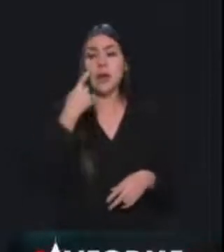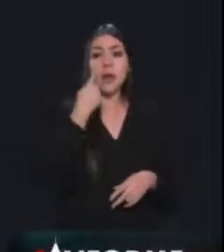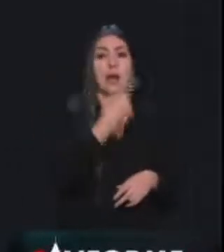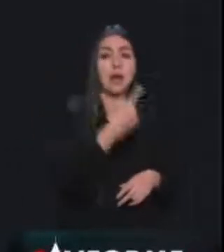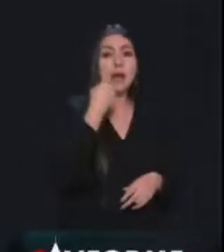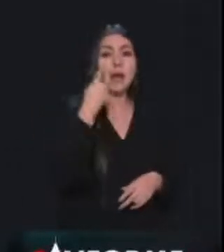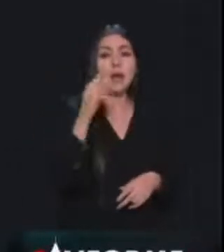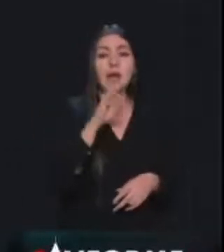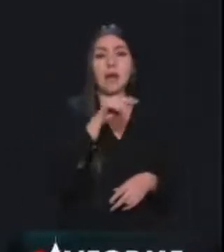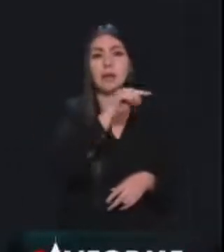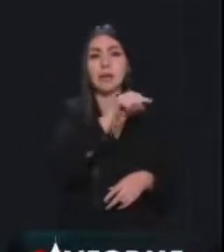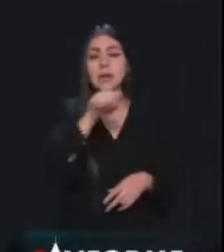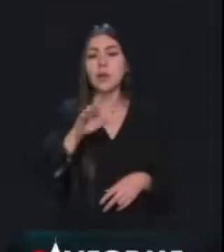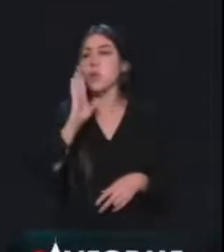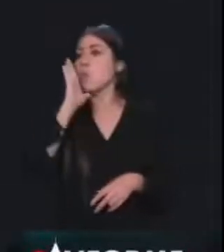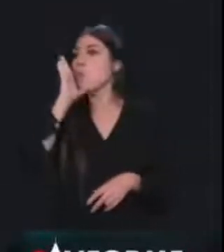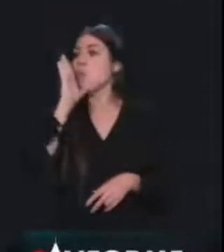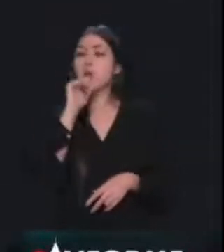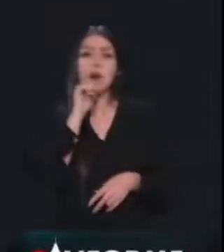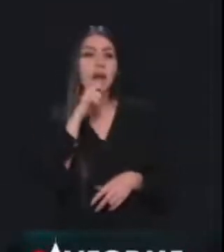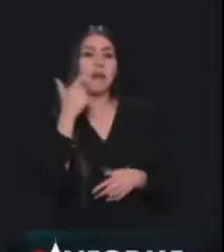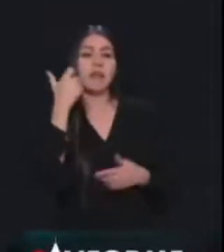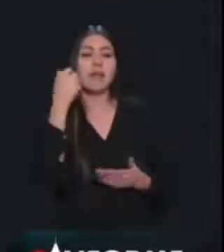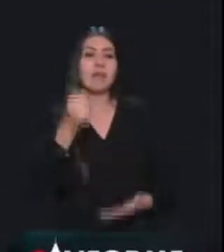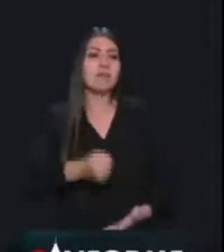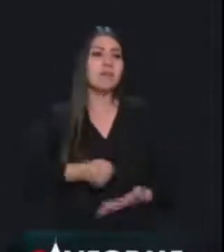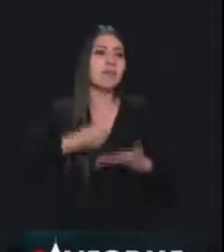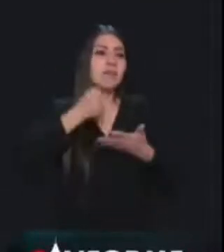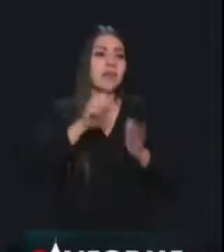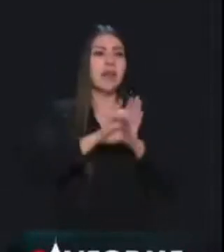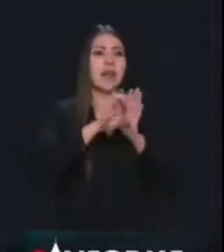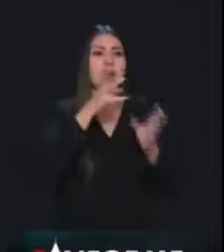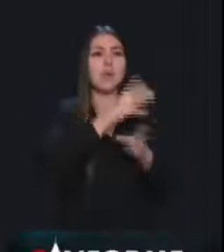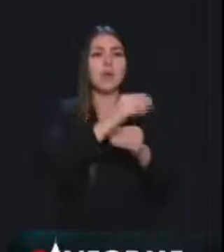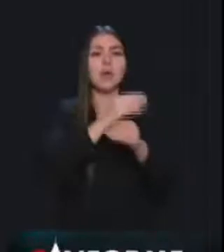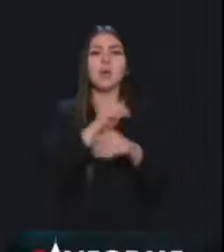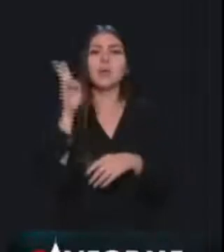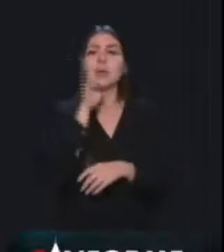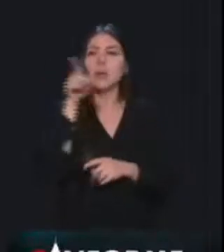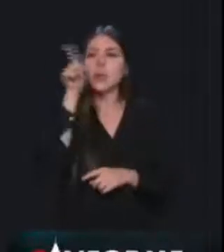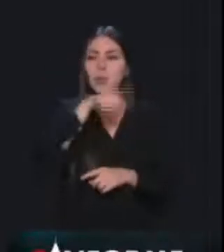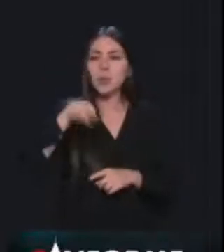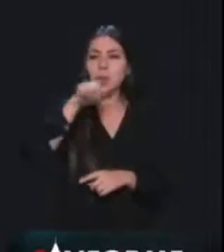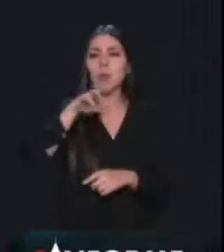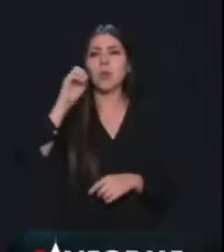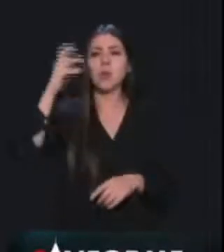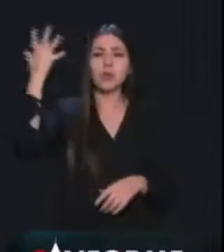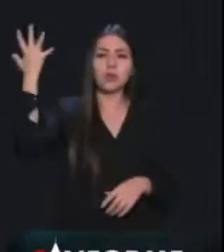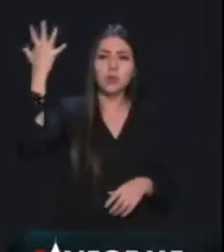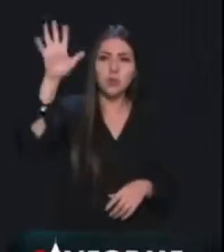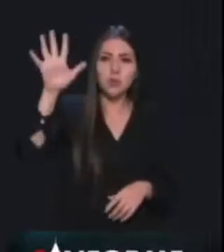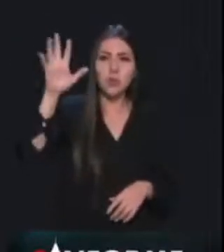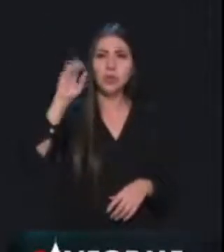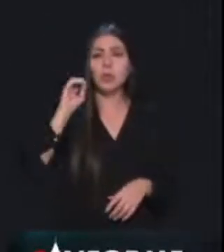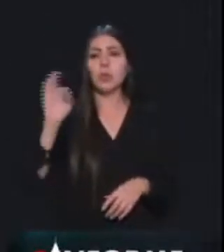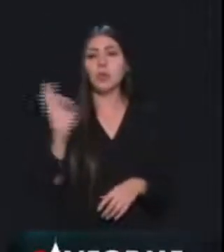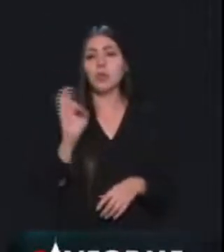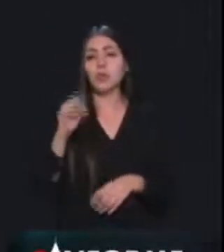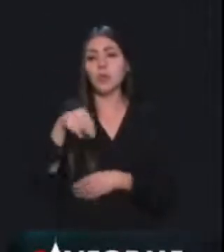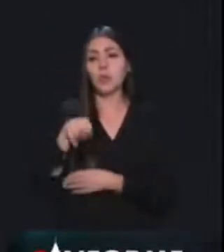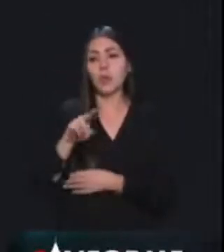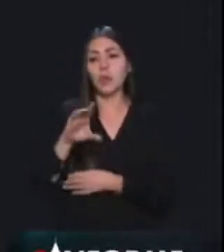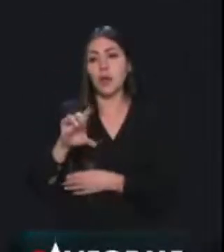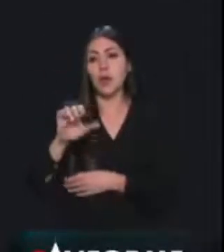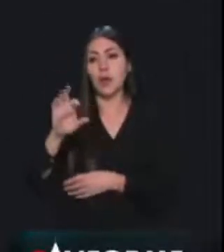no puede invertir de esa forma, como las eólicas, como las solares, como la nuclear quizá, como en